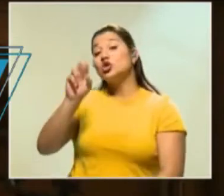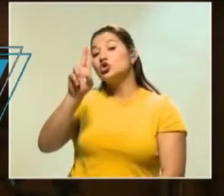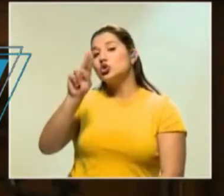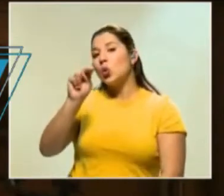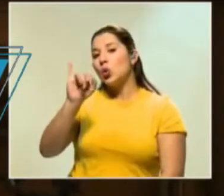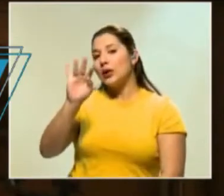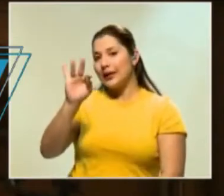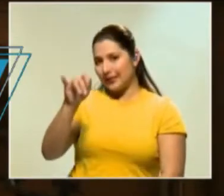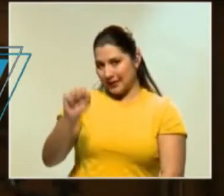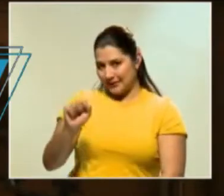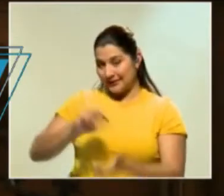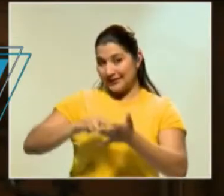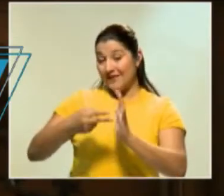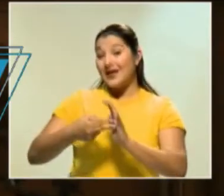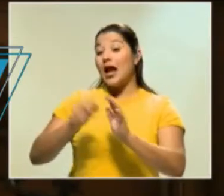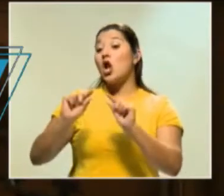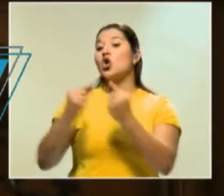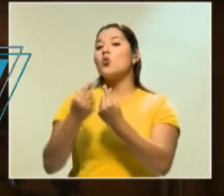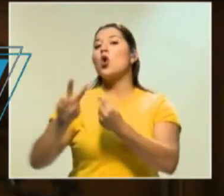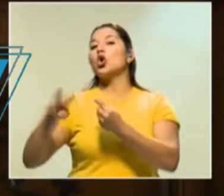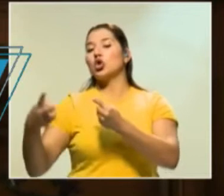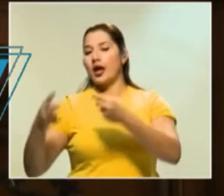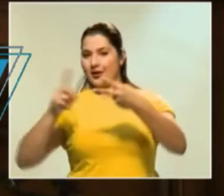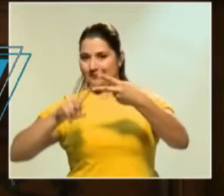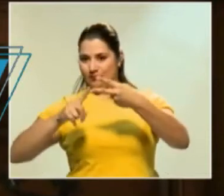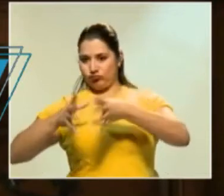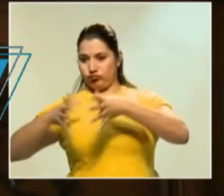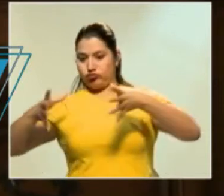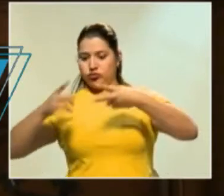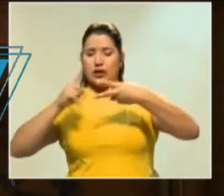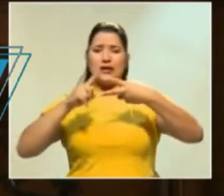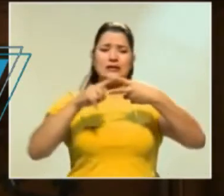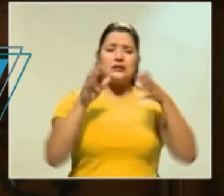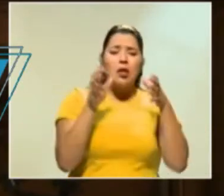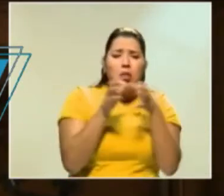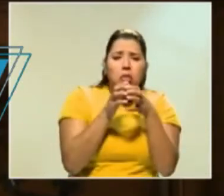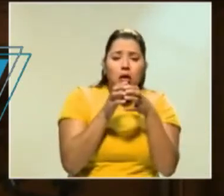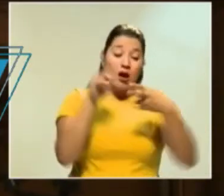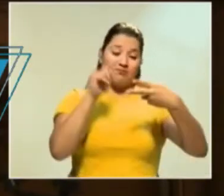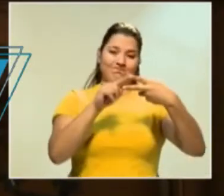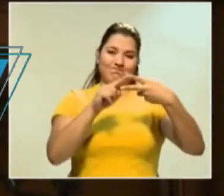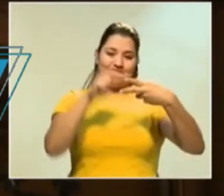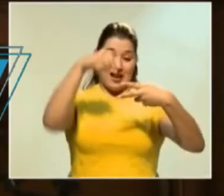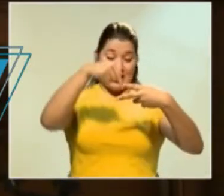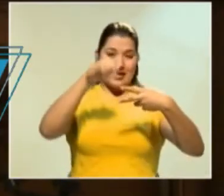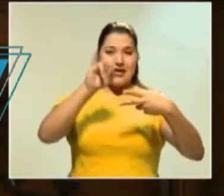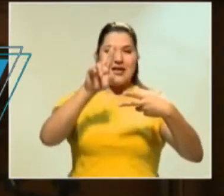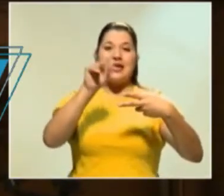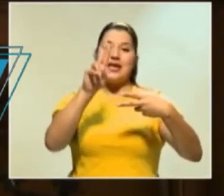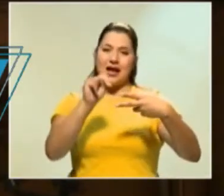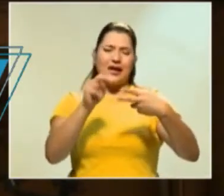del bando contrario. Entonces tampoco es que en el propio mundo islámico Irán tenga